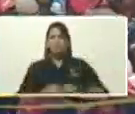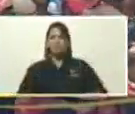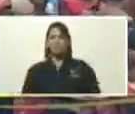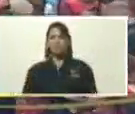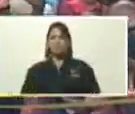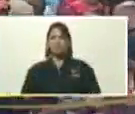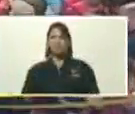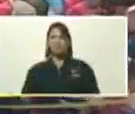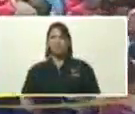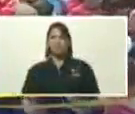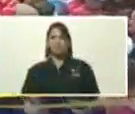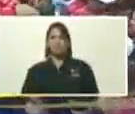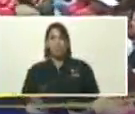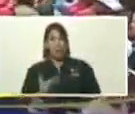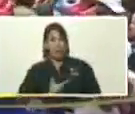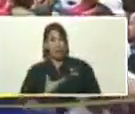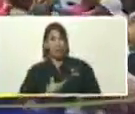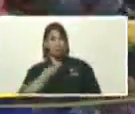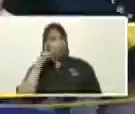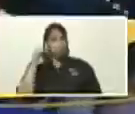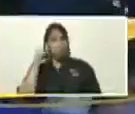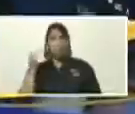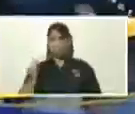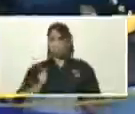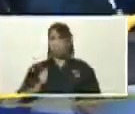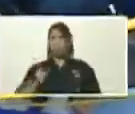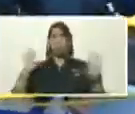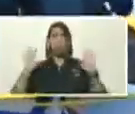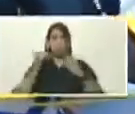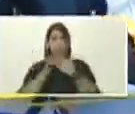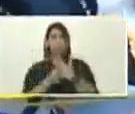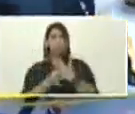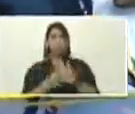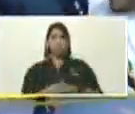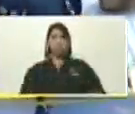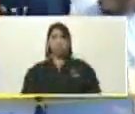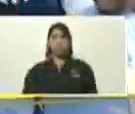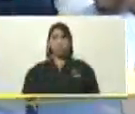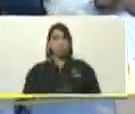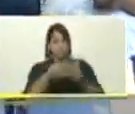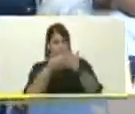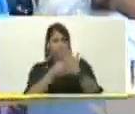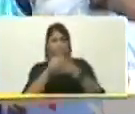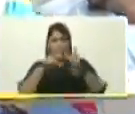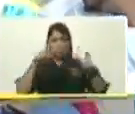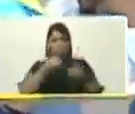Pepe los casa cuando quiera. Pepe, cásame esta gente, por favor.